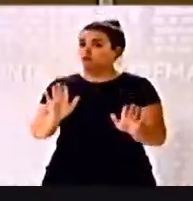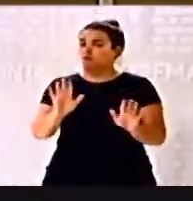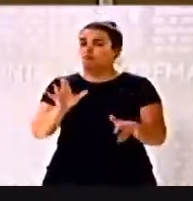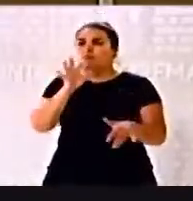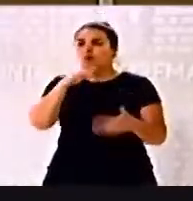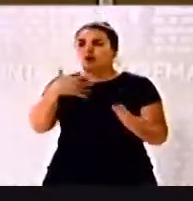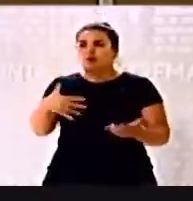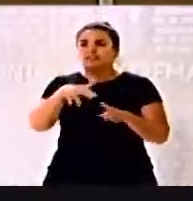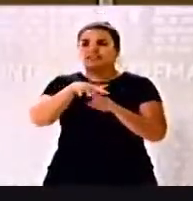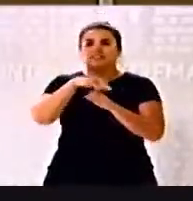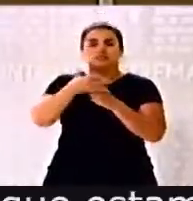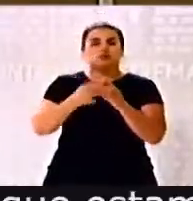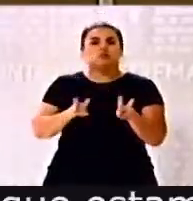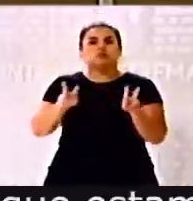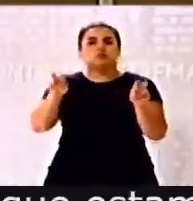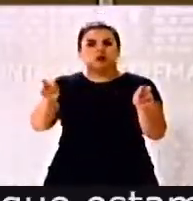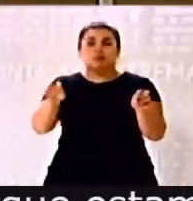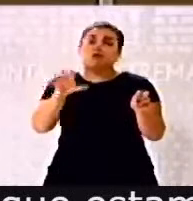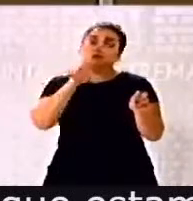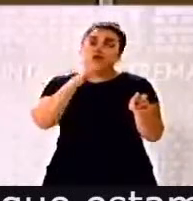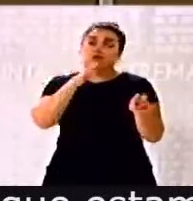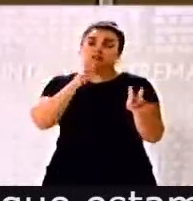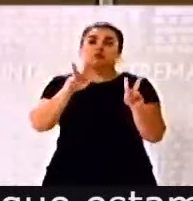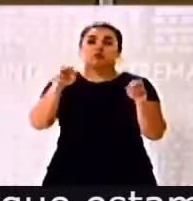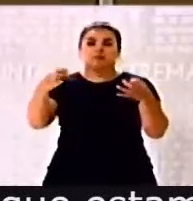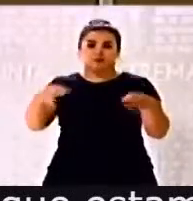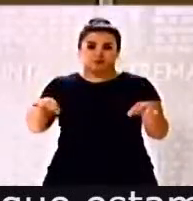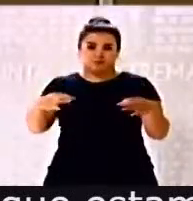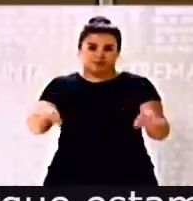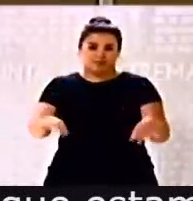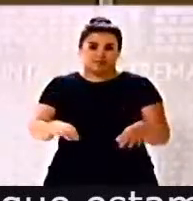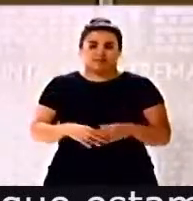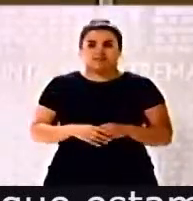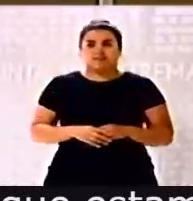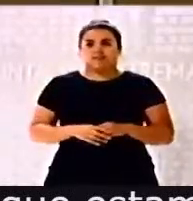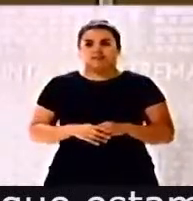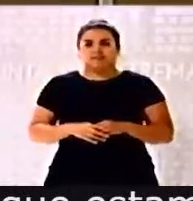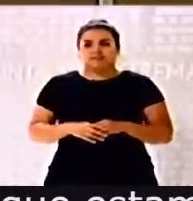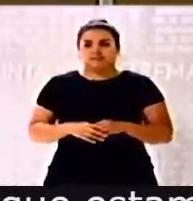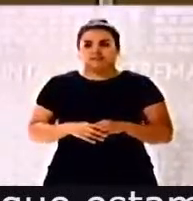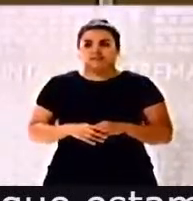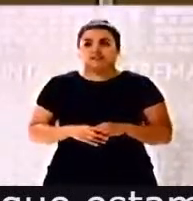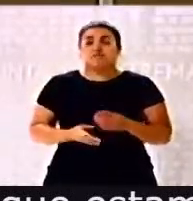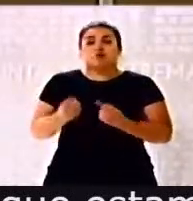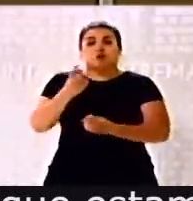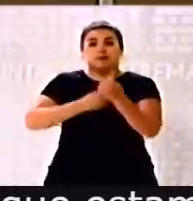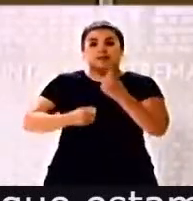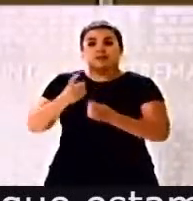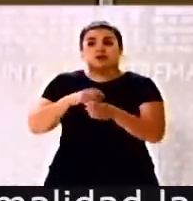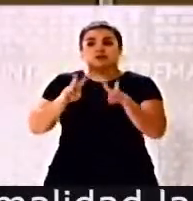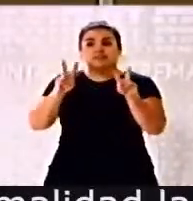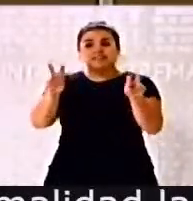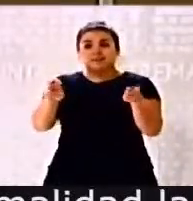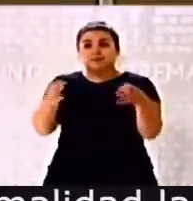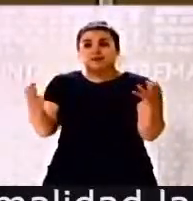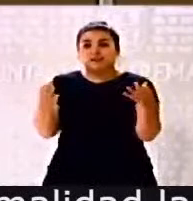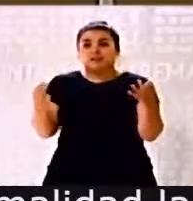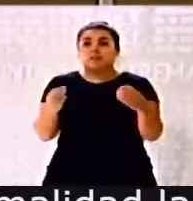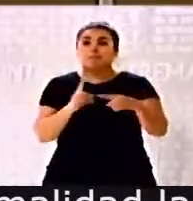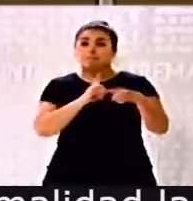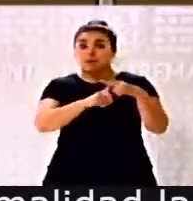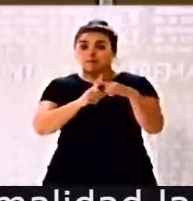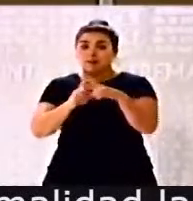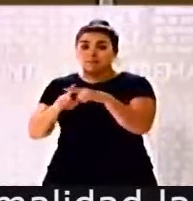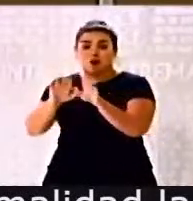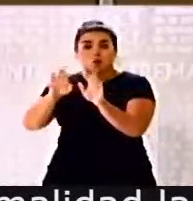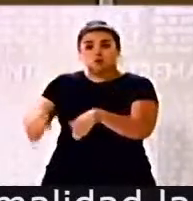en un estado nuevo, por eso se llama de nueva normalidad, la información sobre los últimos positivos de